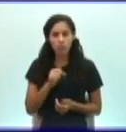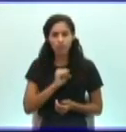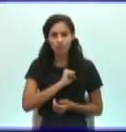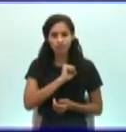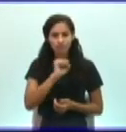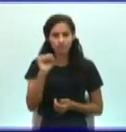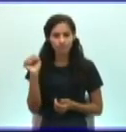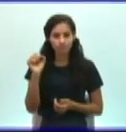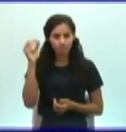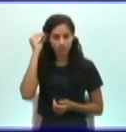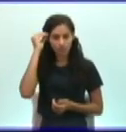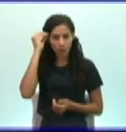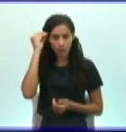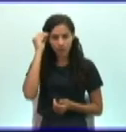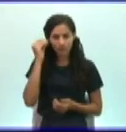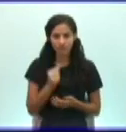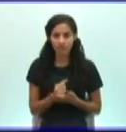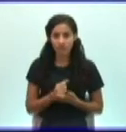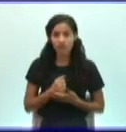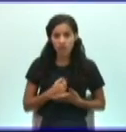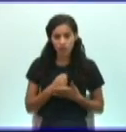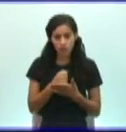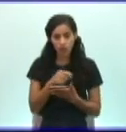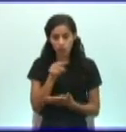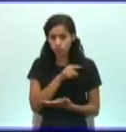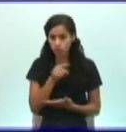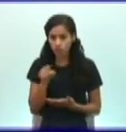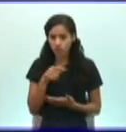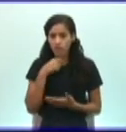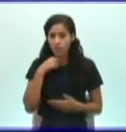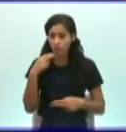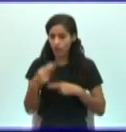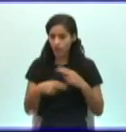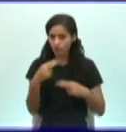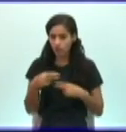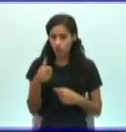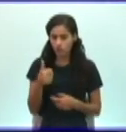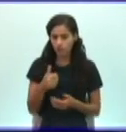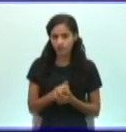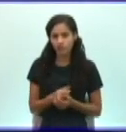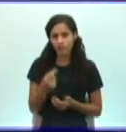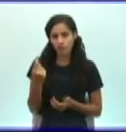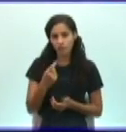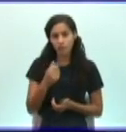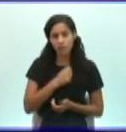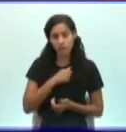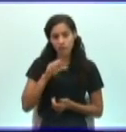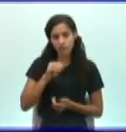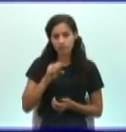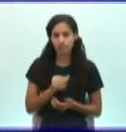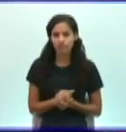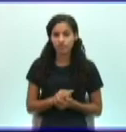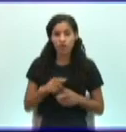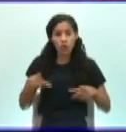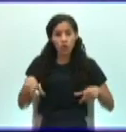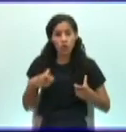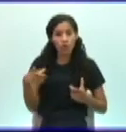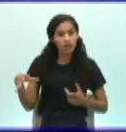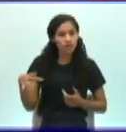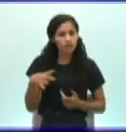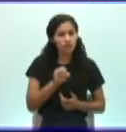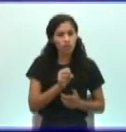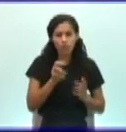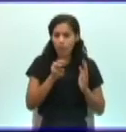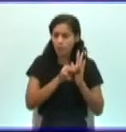nivel de conocimiento que les permitirá protagonismo. Solo recomendarles que cumplan con todas